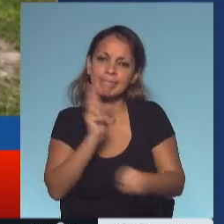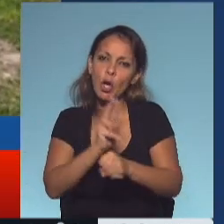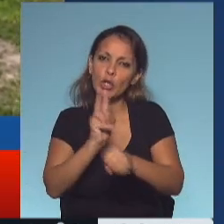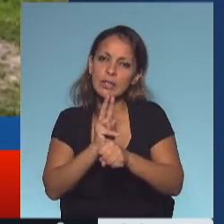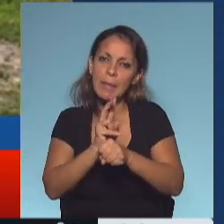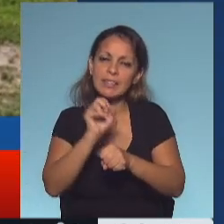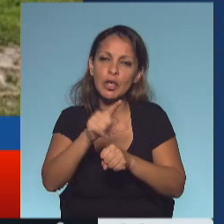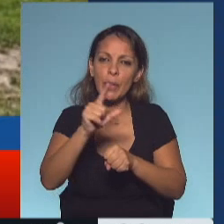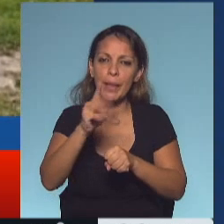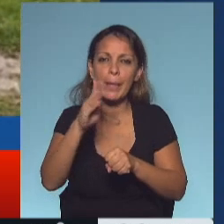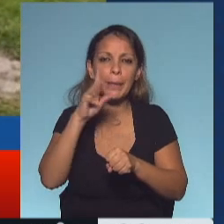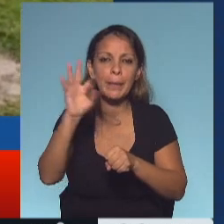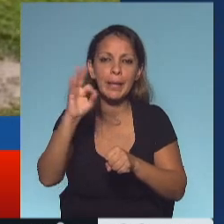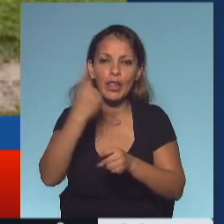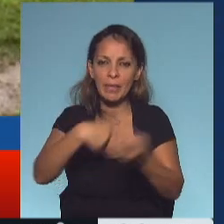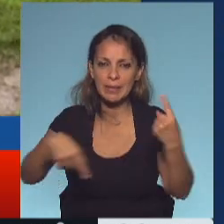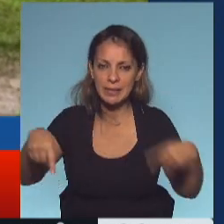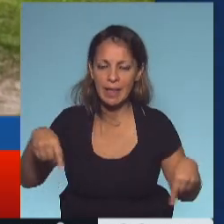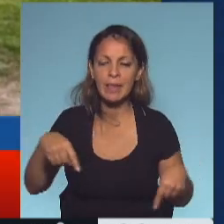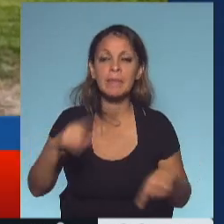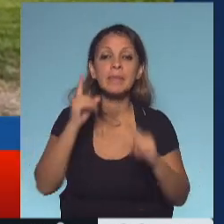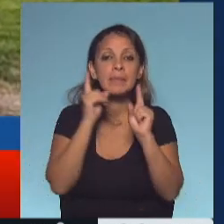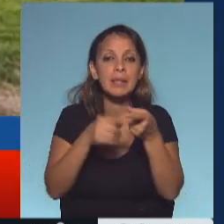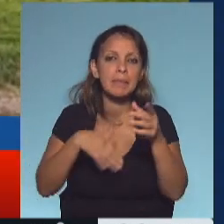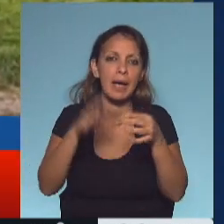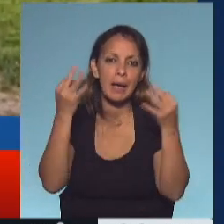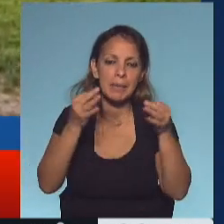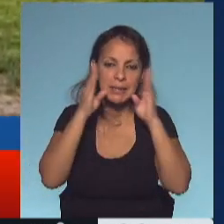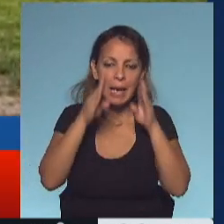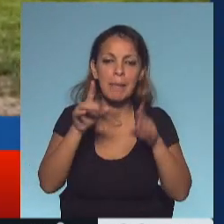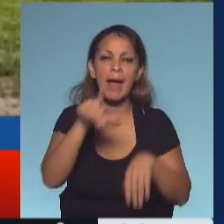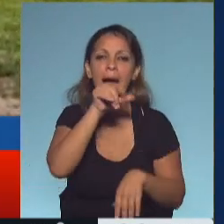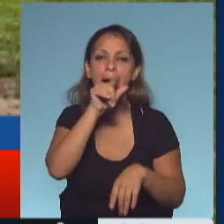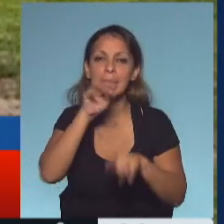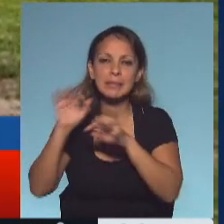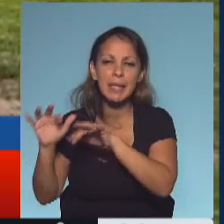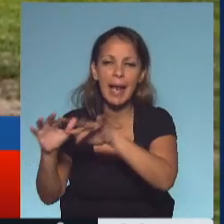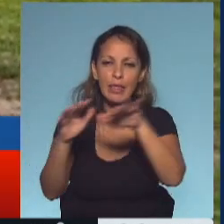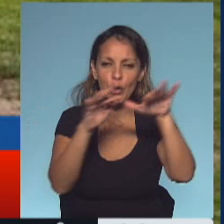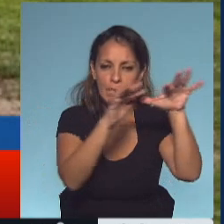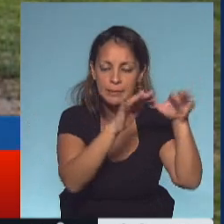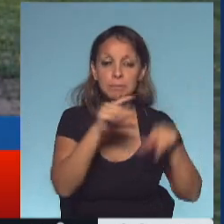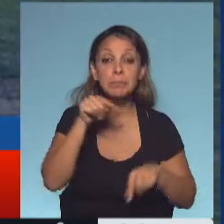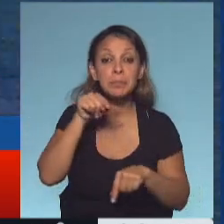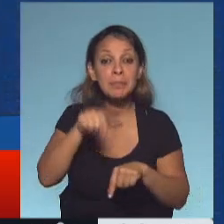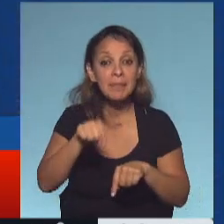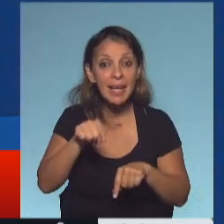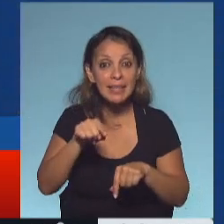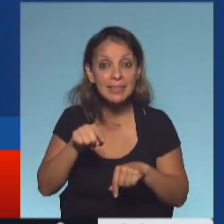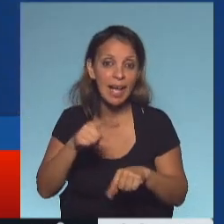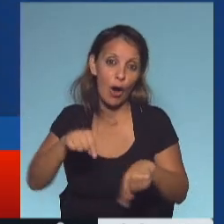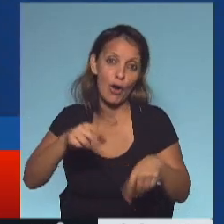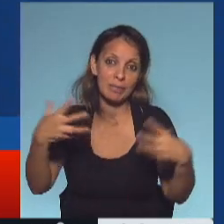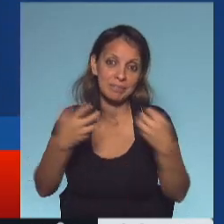la biodiversidad a nivel global y en especial para las aves migratorias. Este evento, que llega nada más y nada menos que el